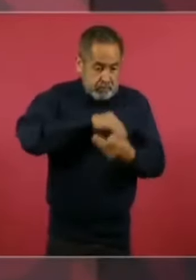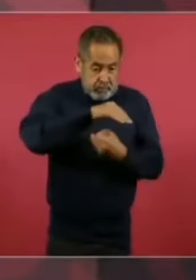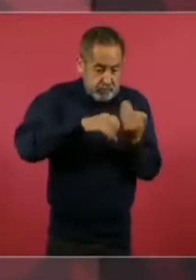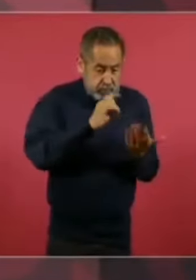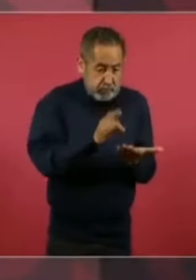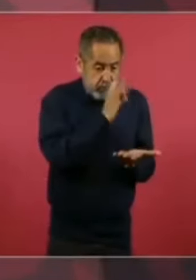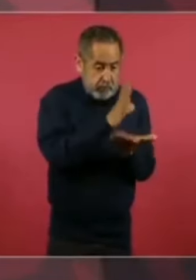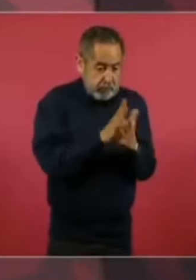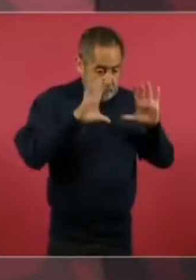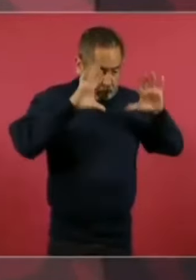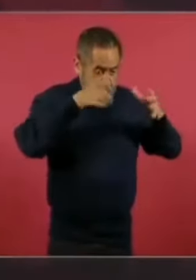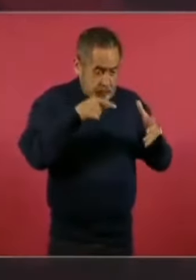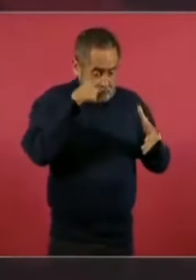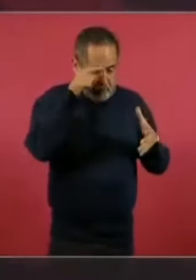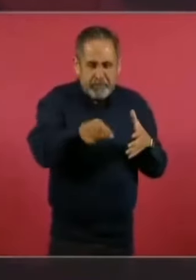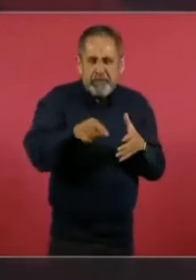canasta.